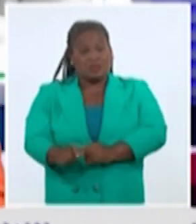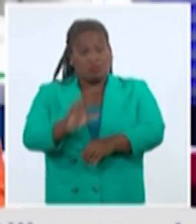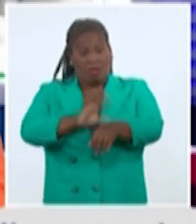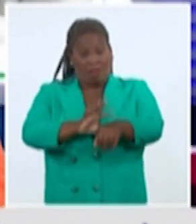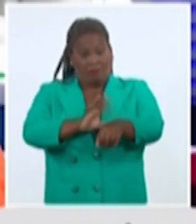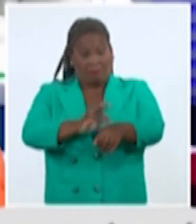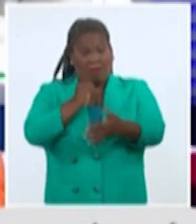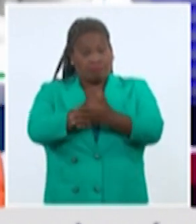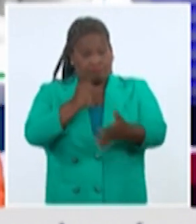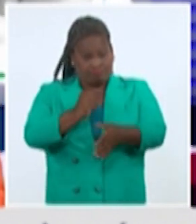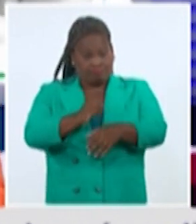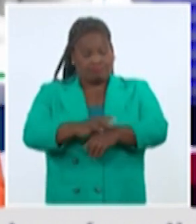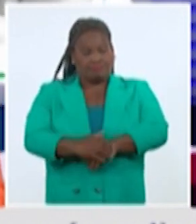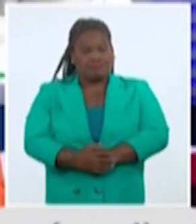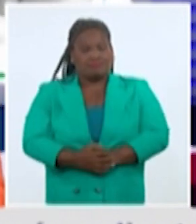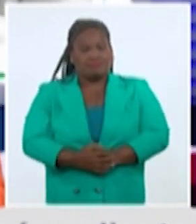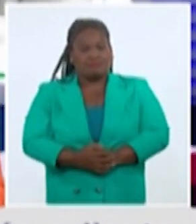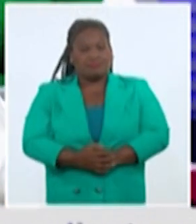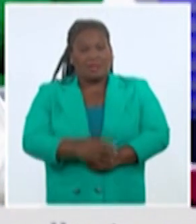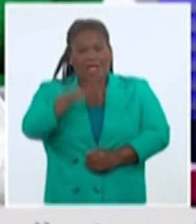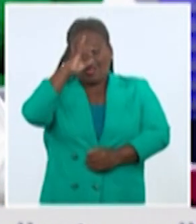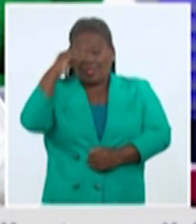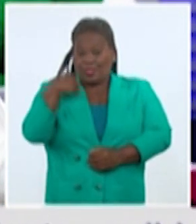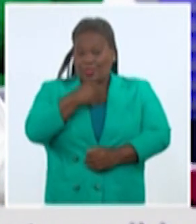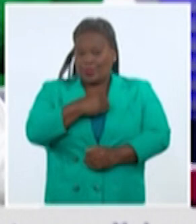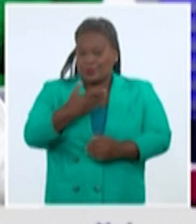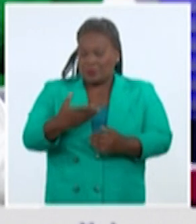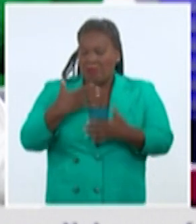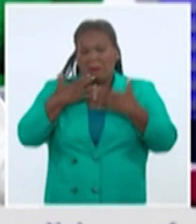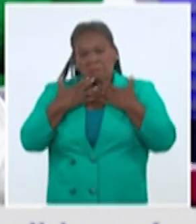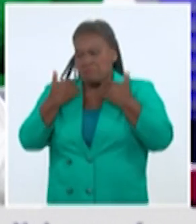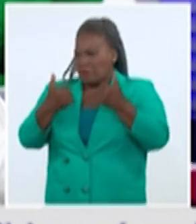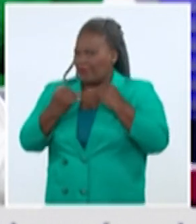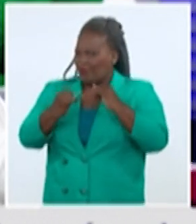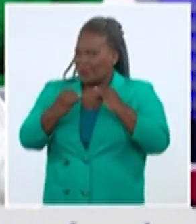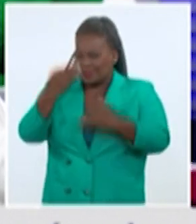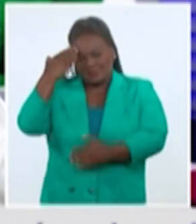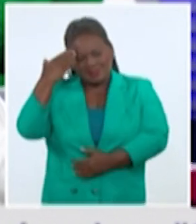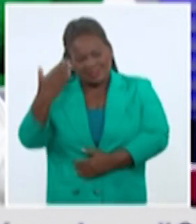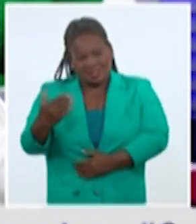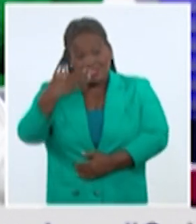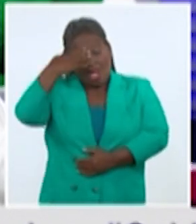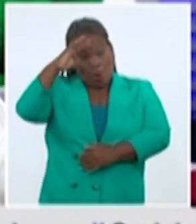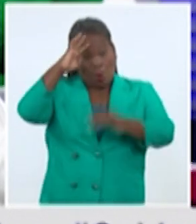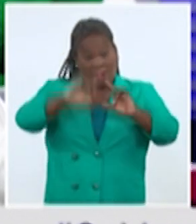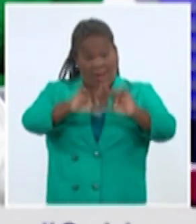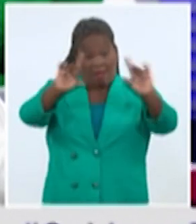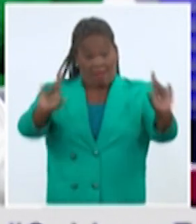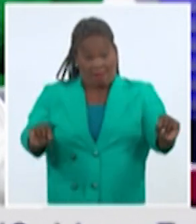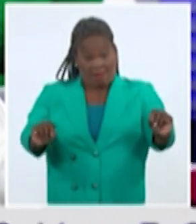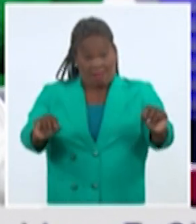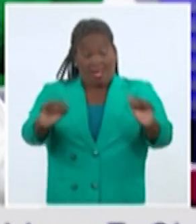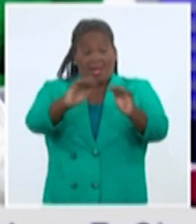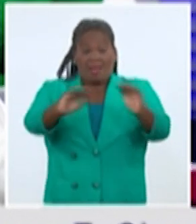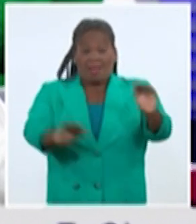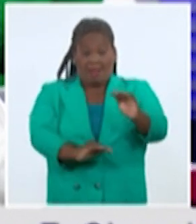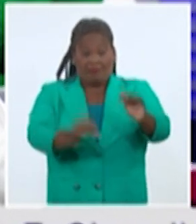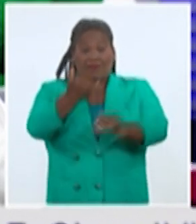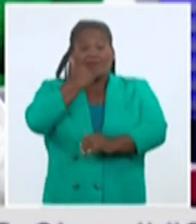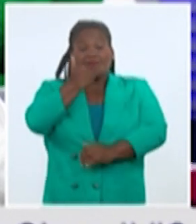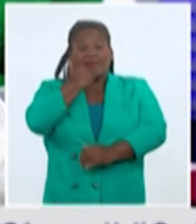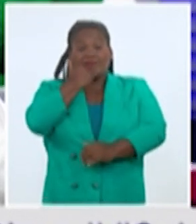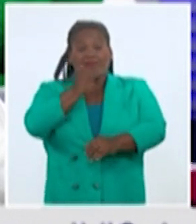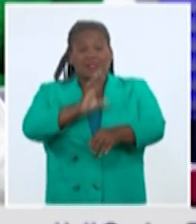la enfermedad. Doctor. Muy bien, Gisela. De esta forma, Cuba disminuye la tasa de incidencia de